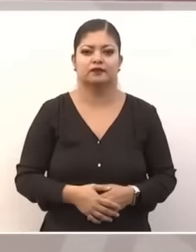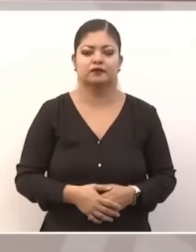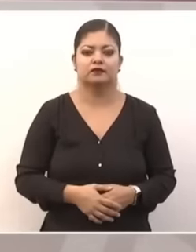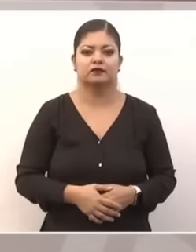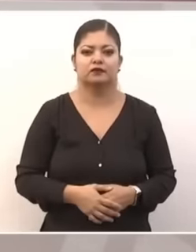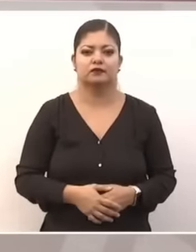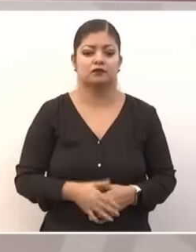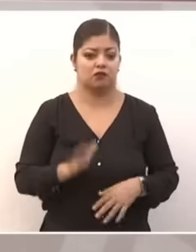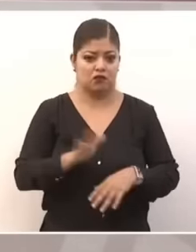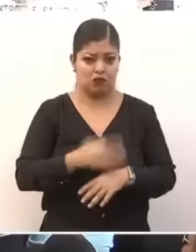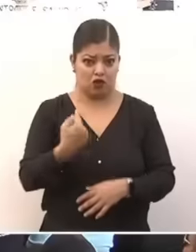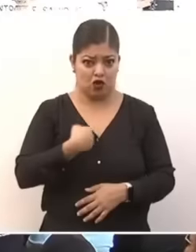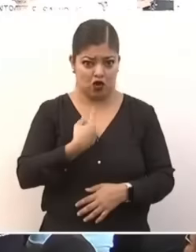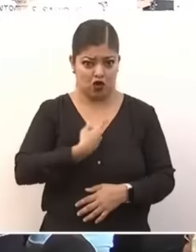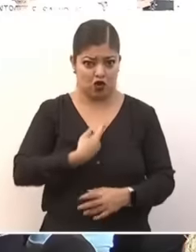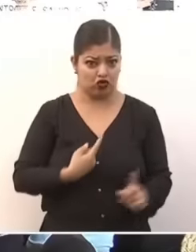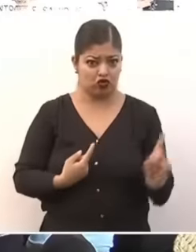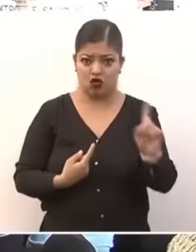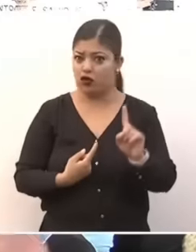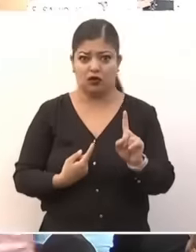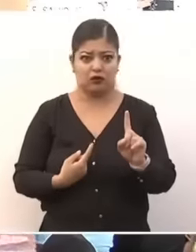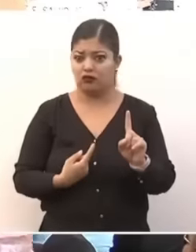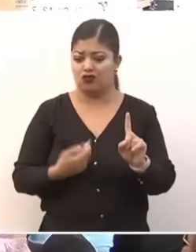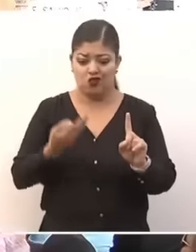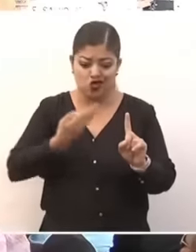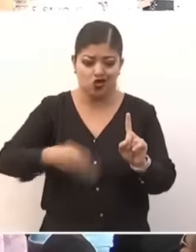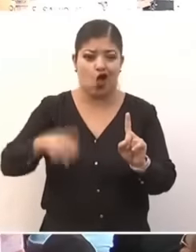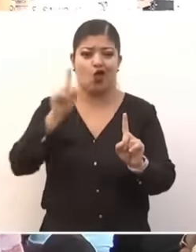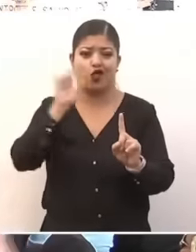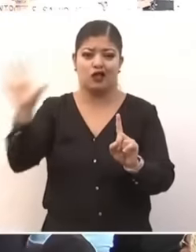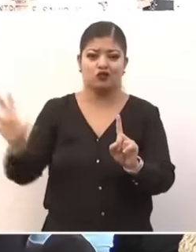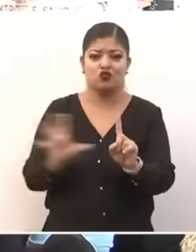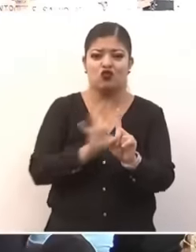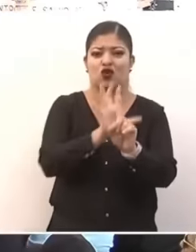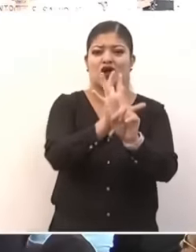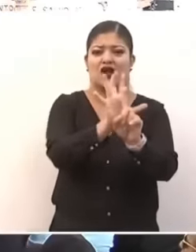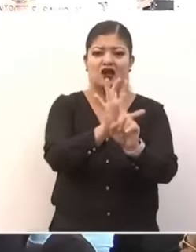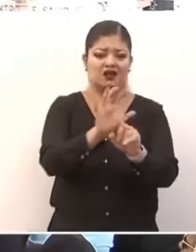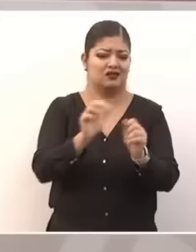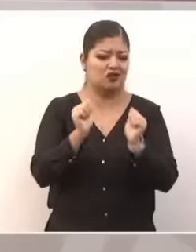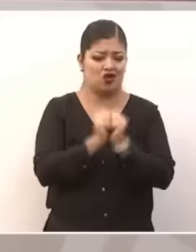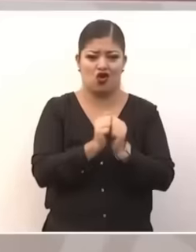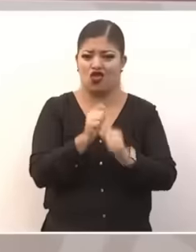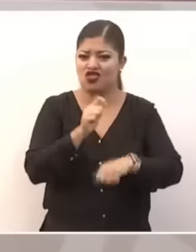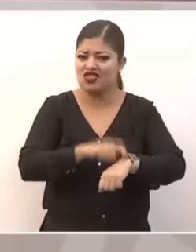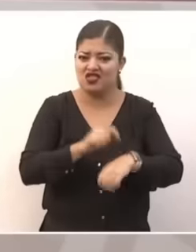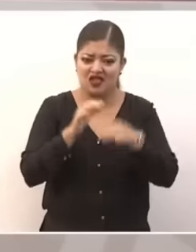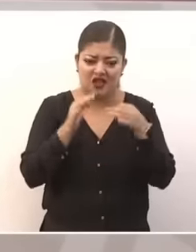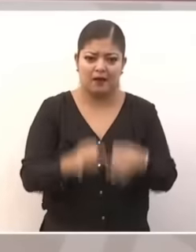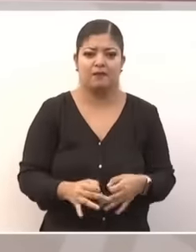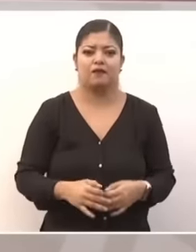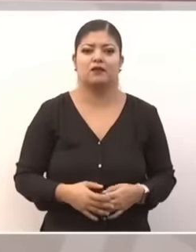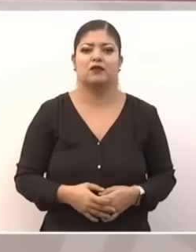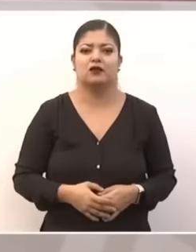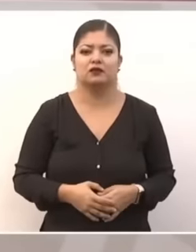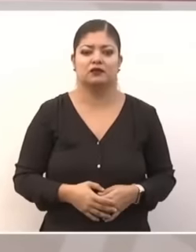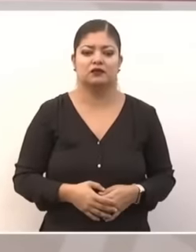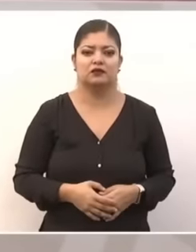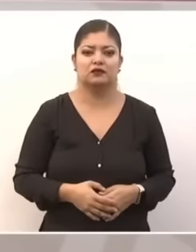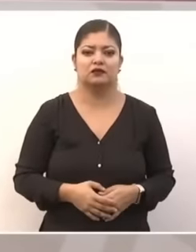no llego sola, llegamos todas las mujeres al mismo tiempo. Todas.